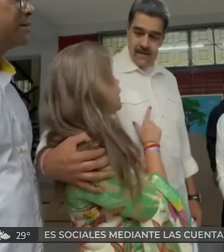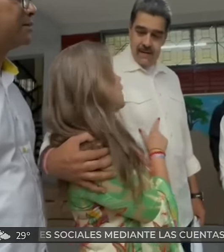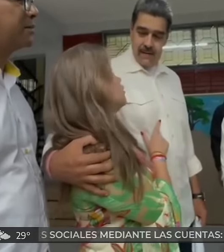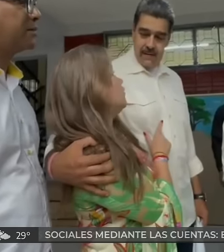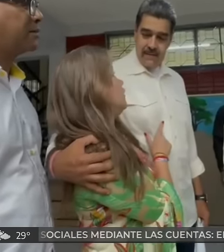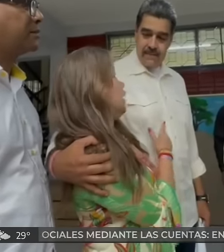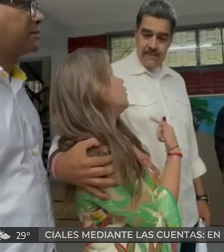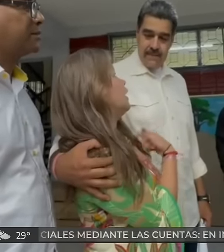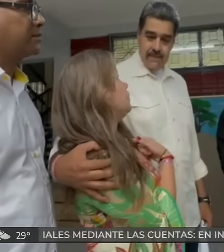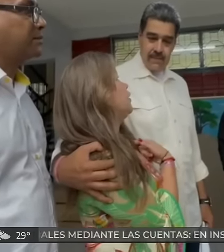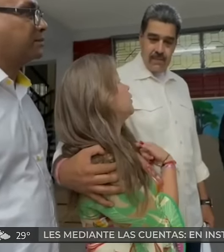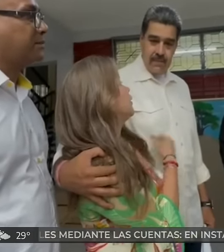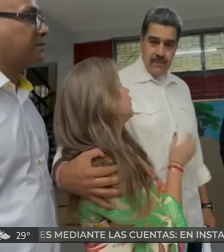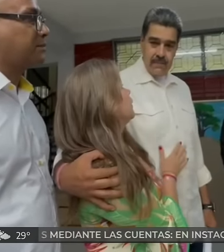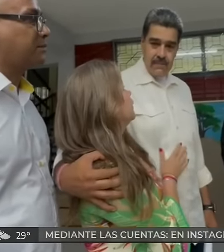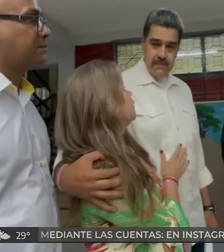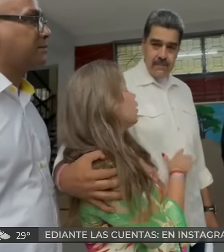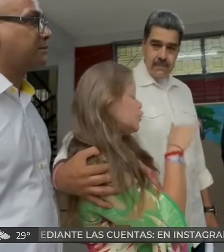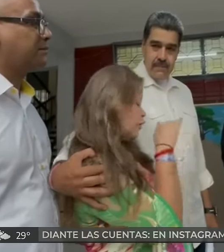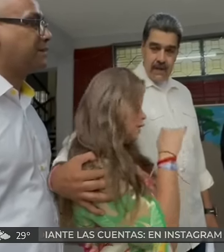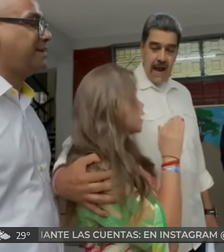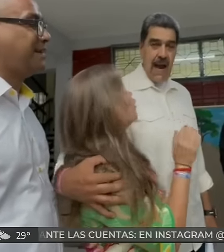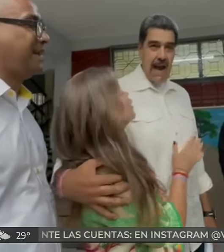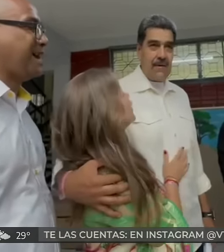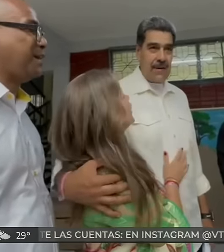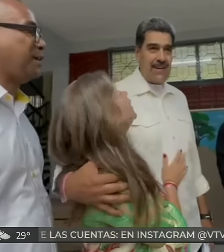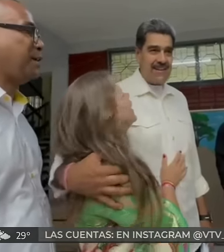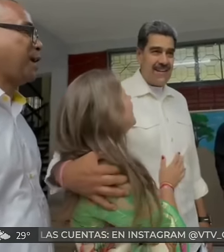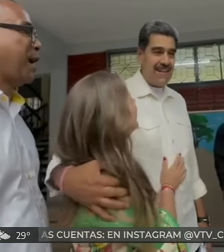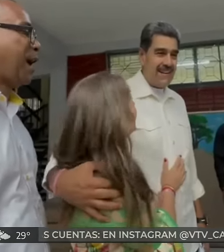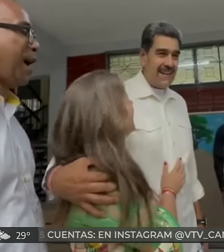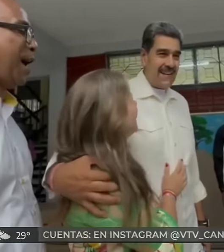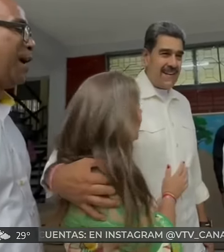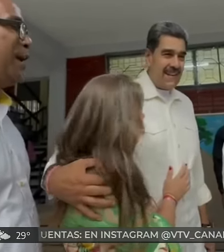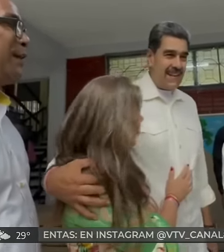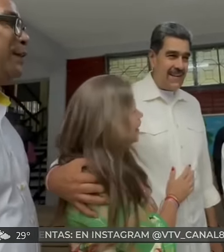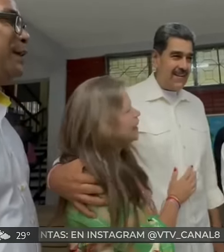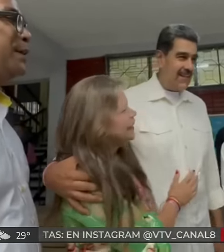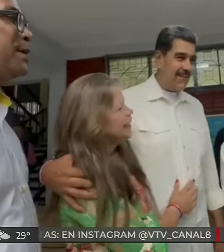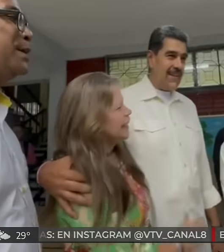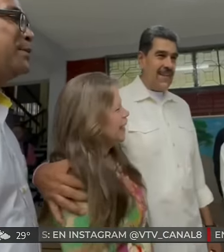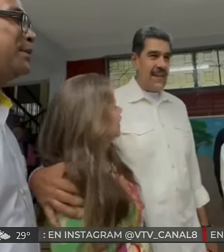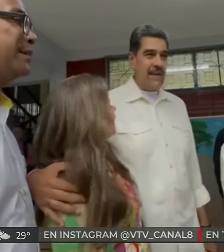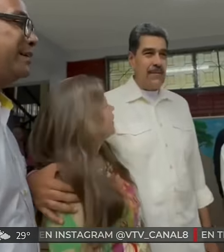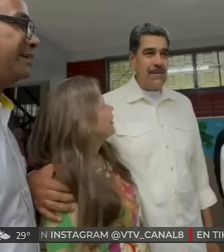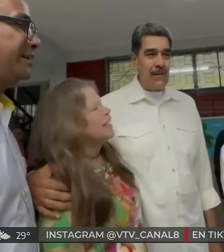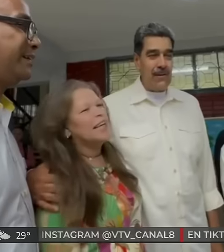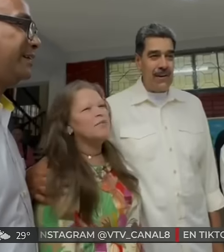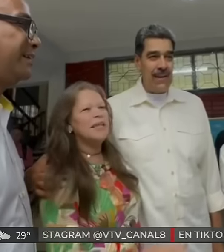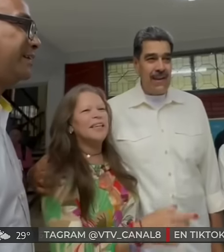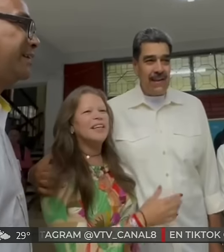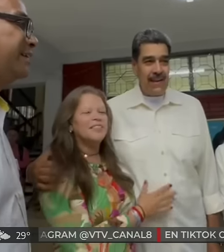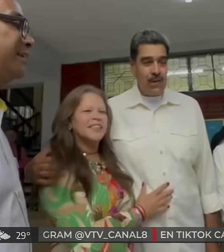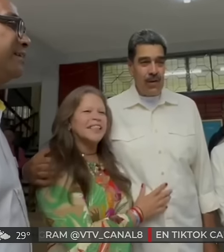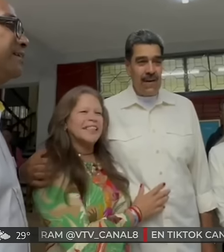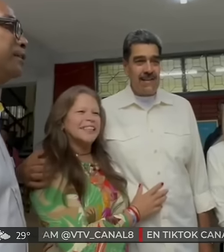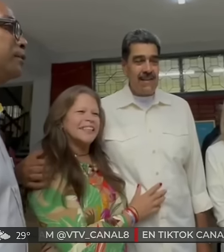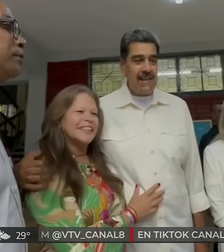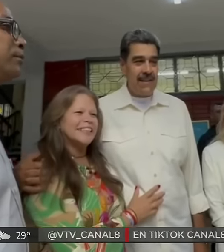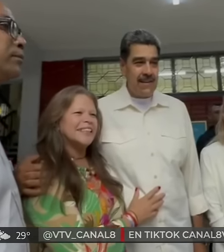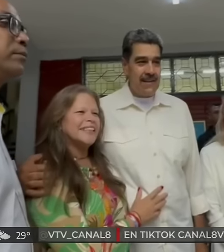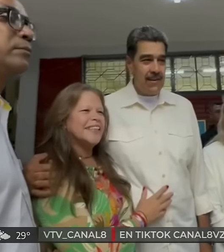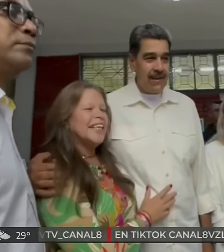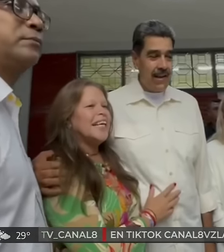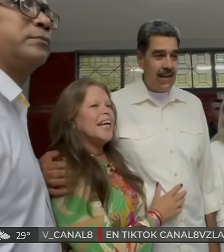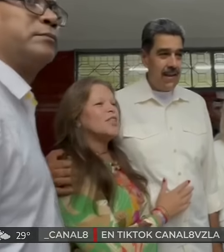Carlos revete por esta cobertura periodística a la actividad presidencial desde la parroquia del Valle observan en este momento al jefe